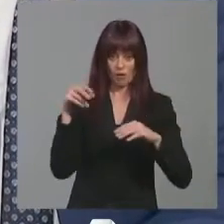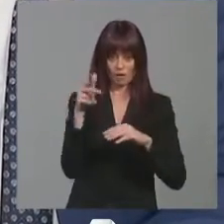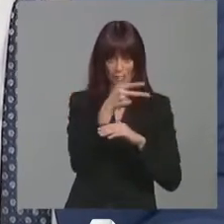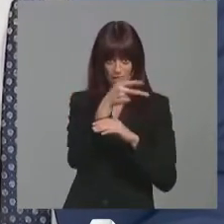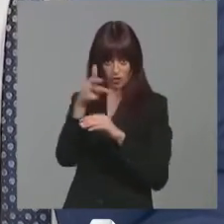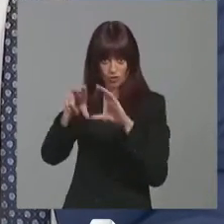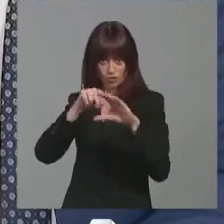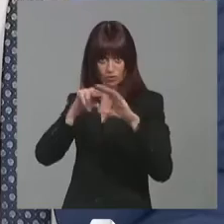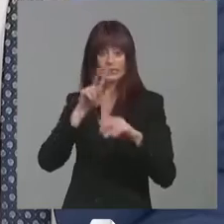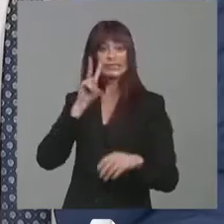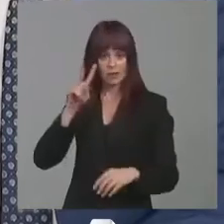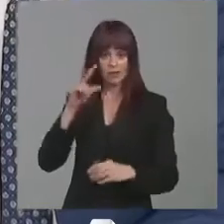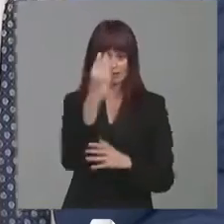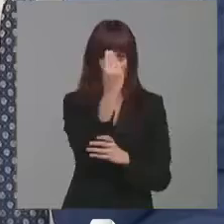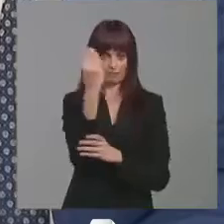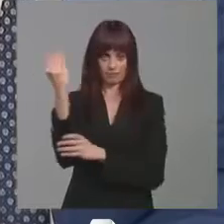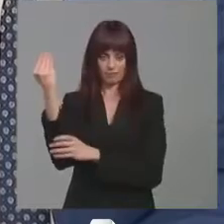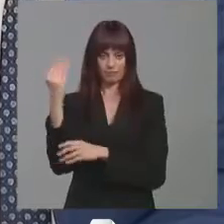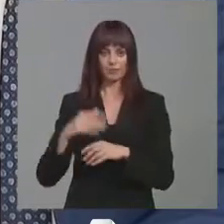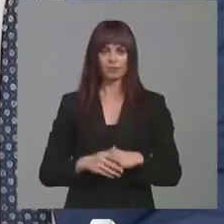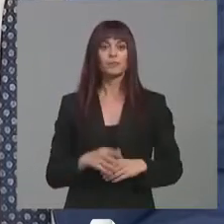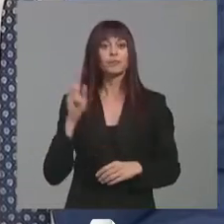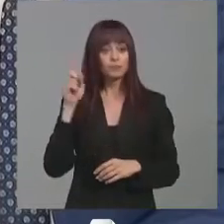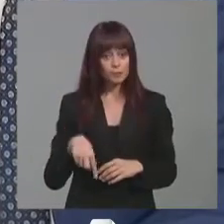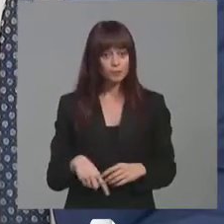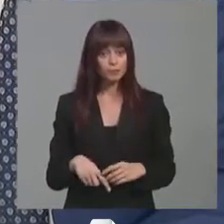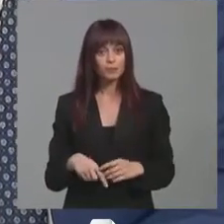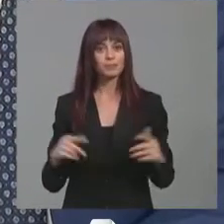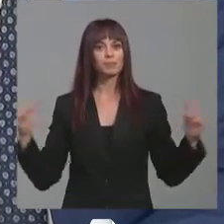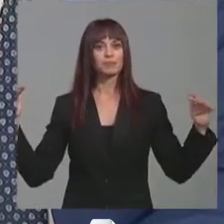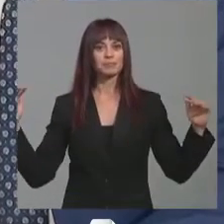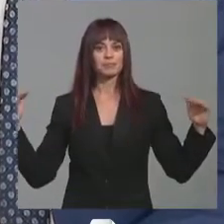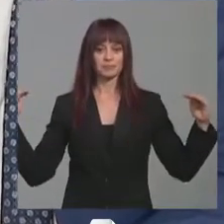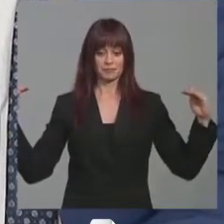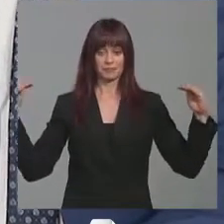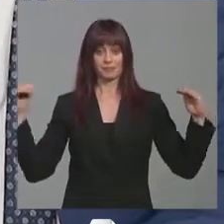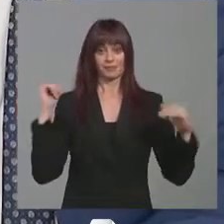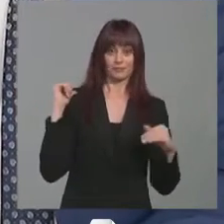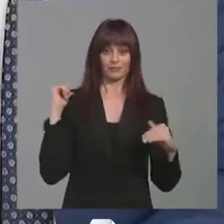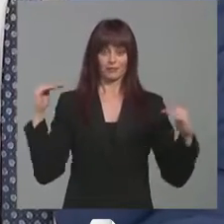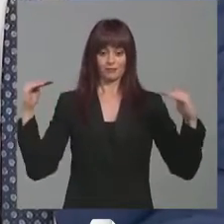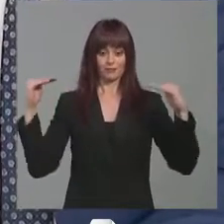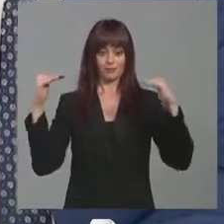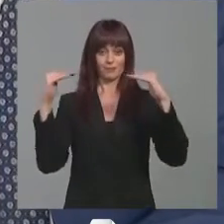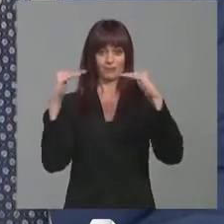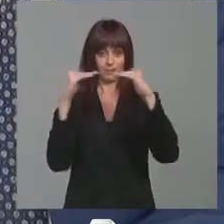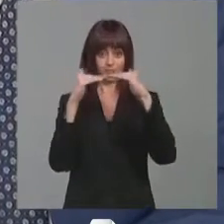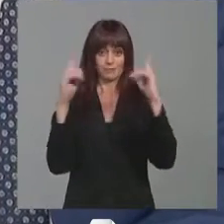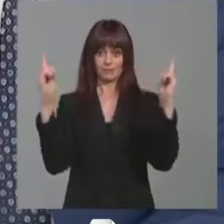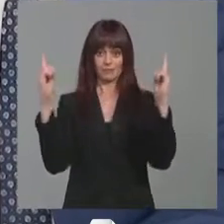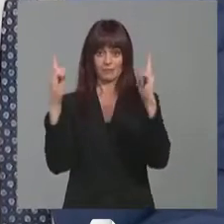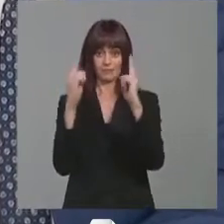esas imágenes eh otra de ellas son los momentos de encuentro que se producen eh la recogida